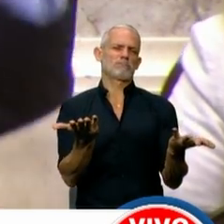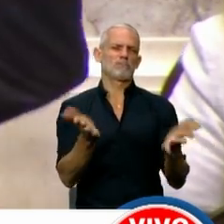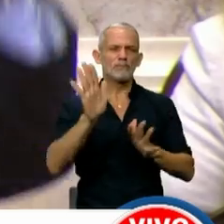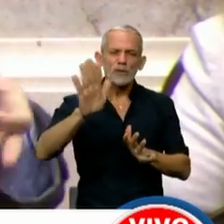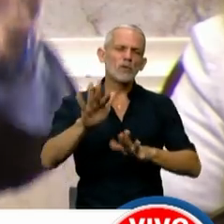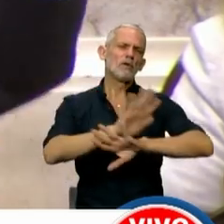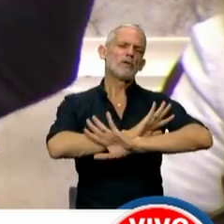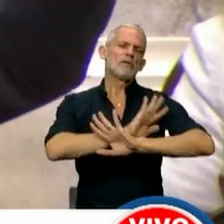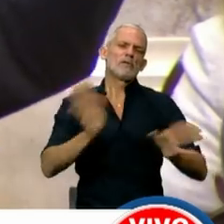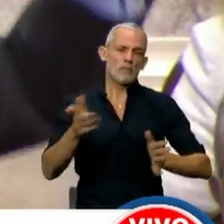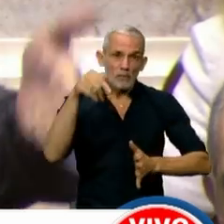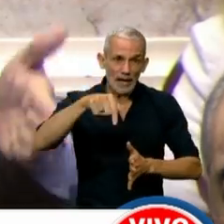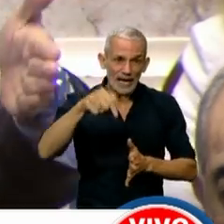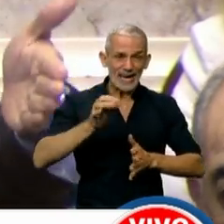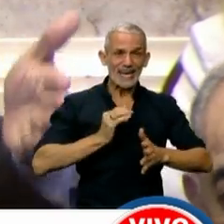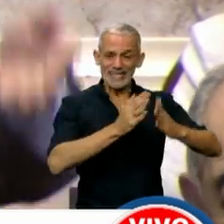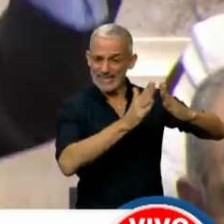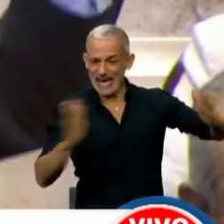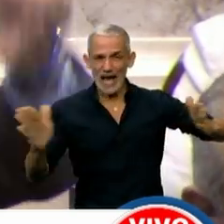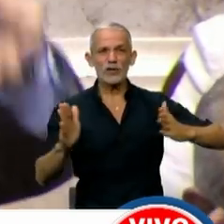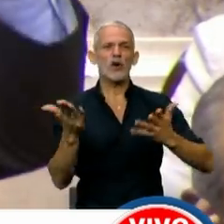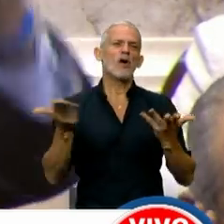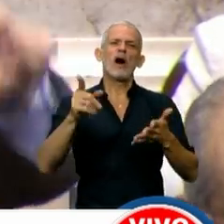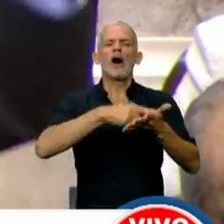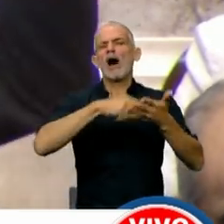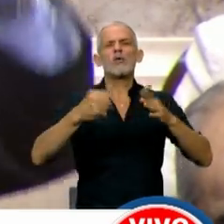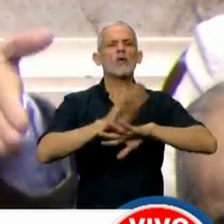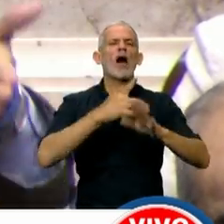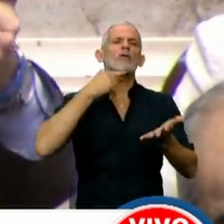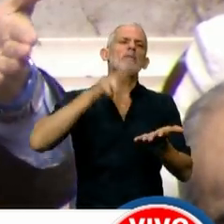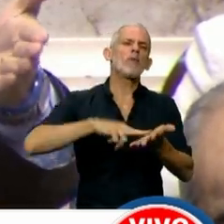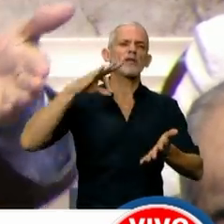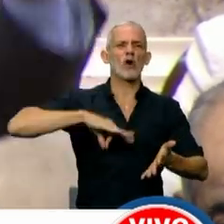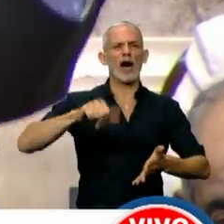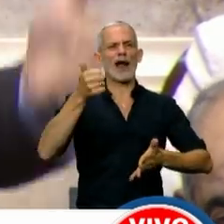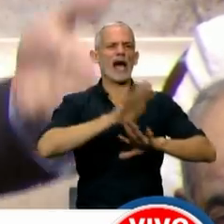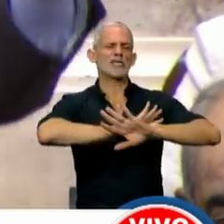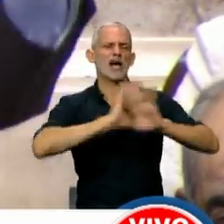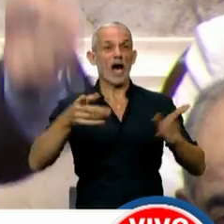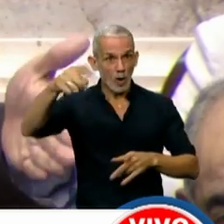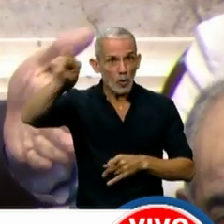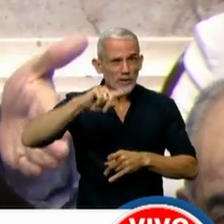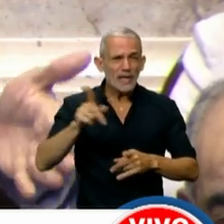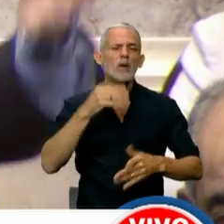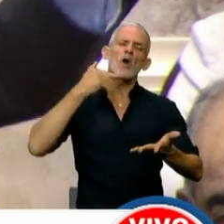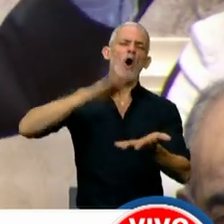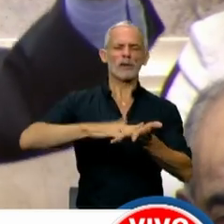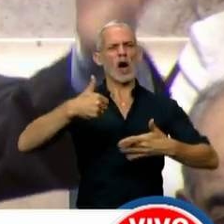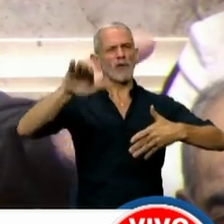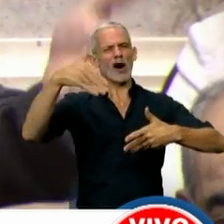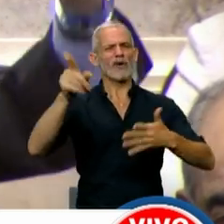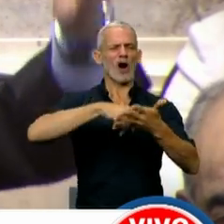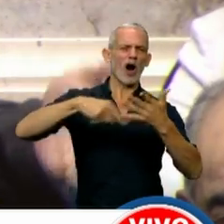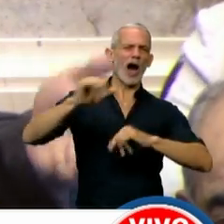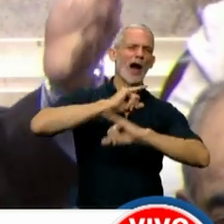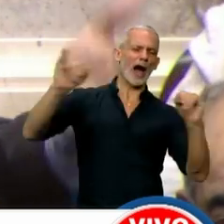terminamos este año de derogar el impuesto a la ganancia que ustedes prometieron en la campaña